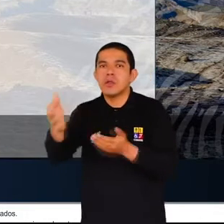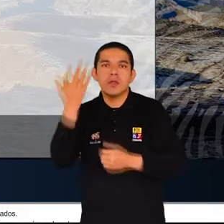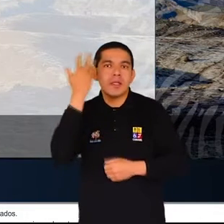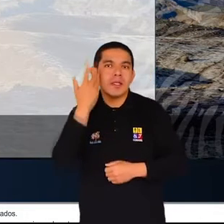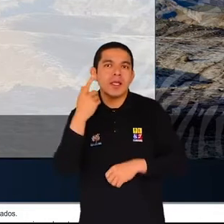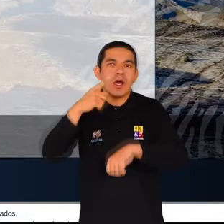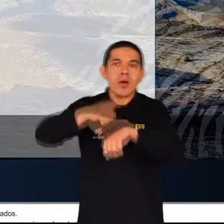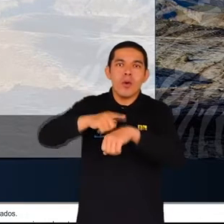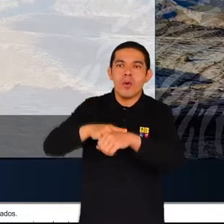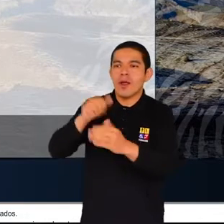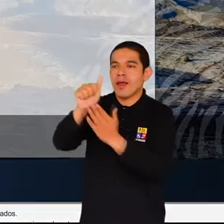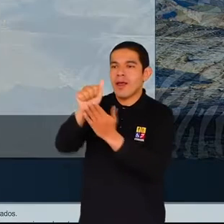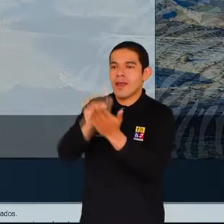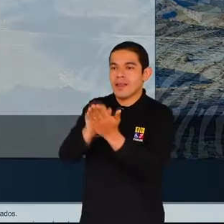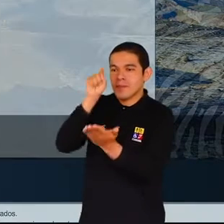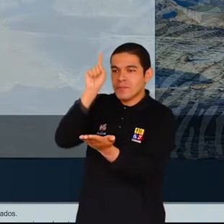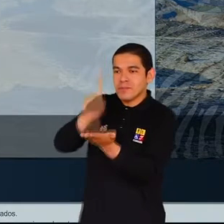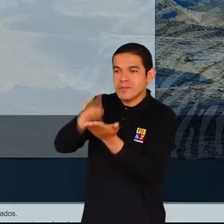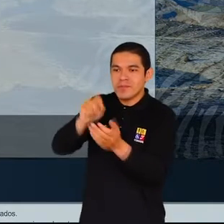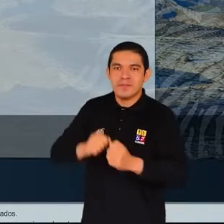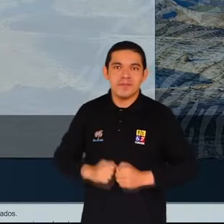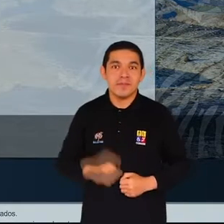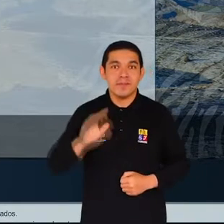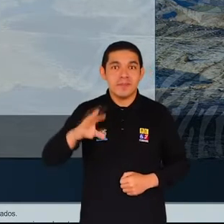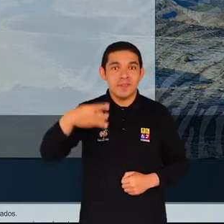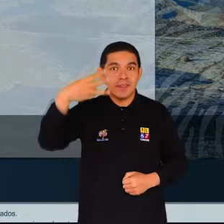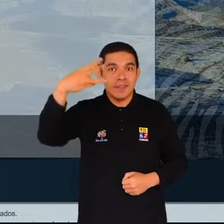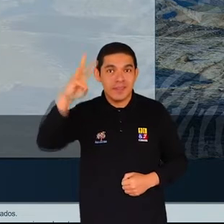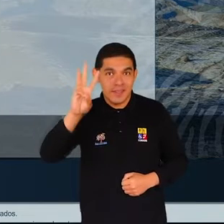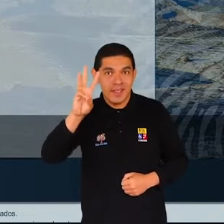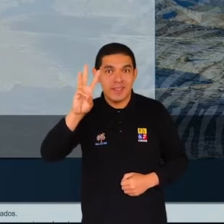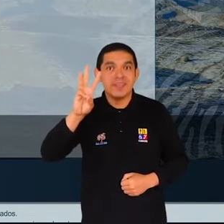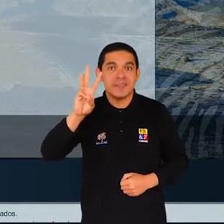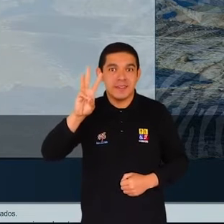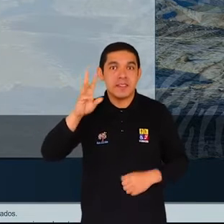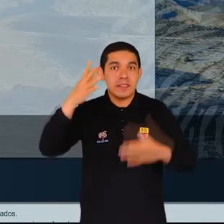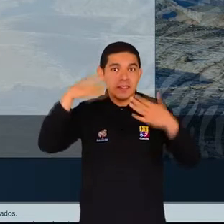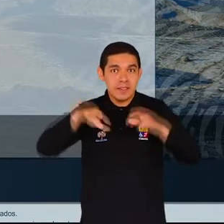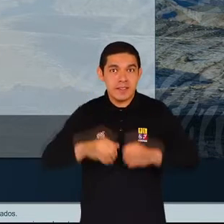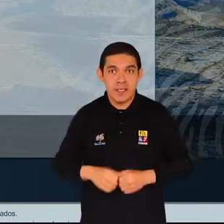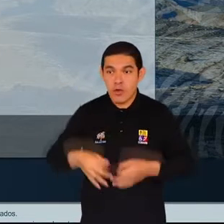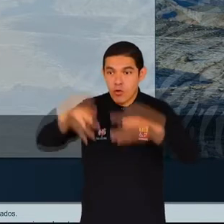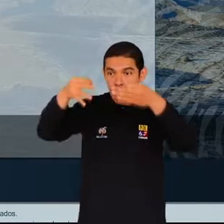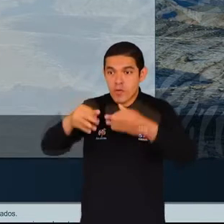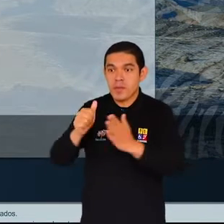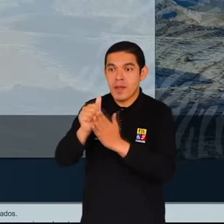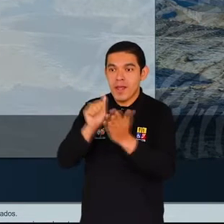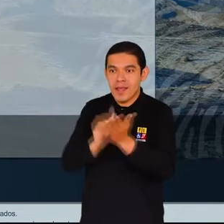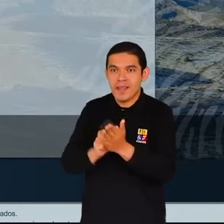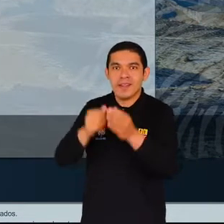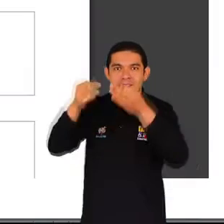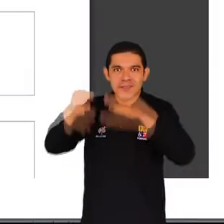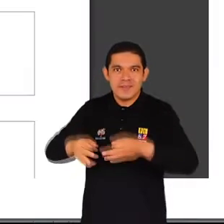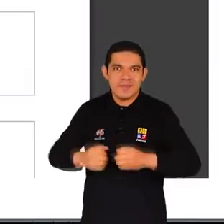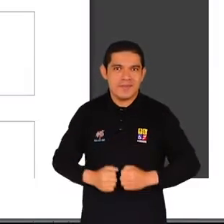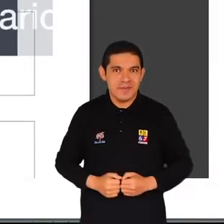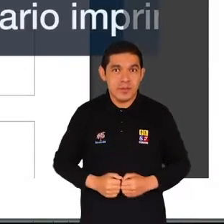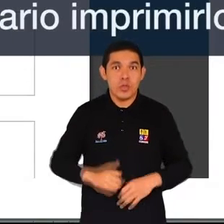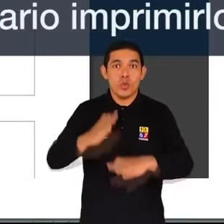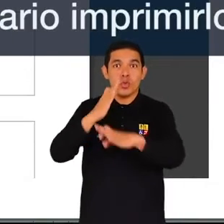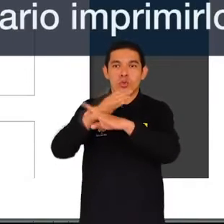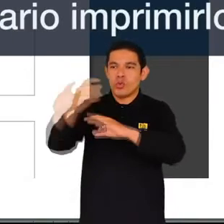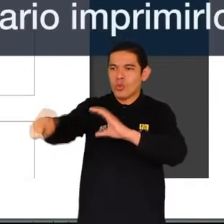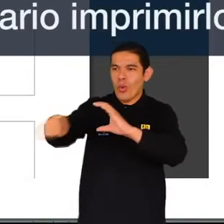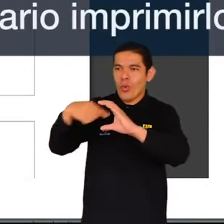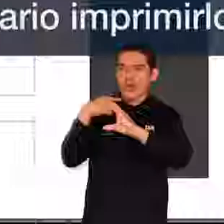de policarbonato e integrará un chip que almacenará los datos del ciudadano, foto, huellas y su